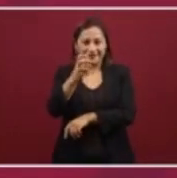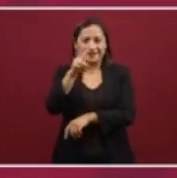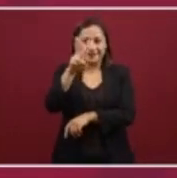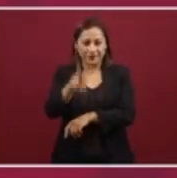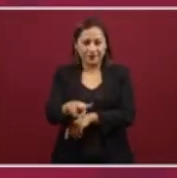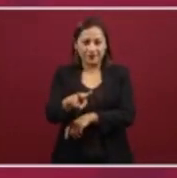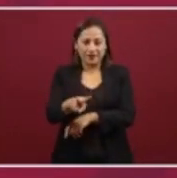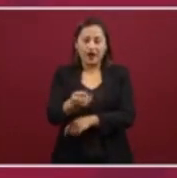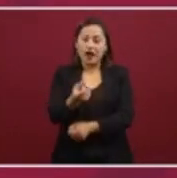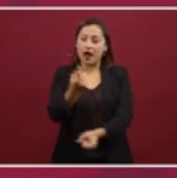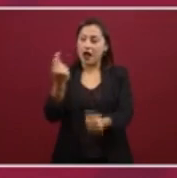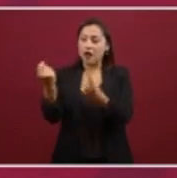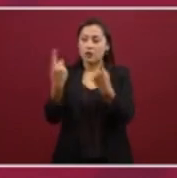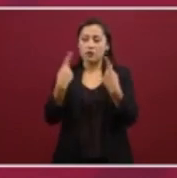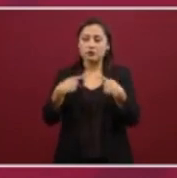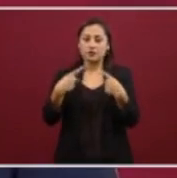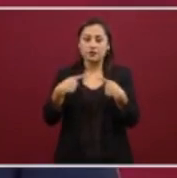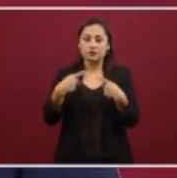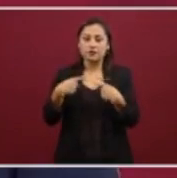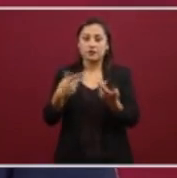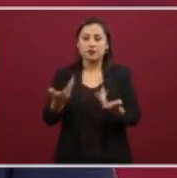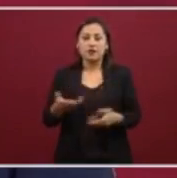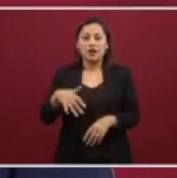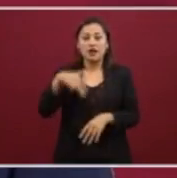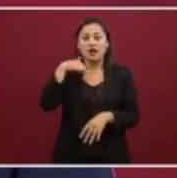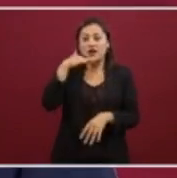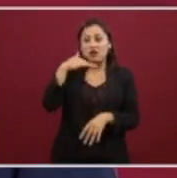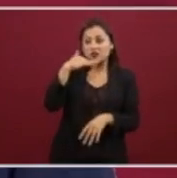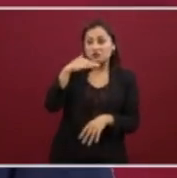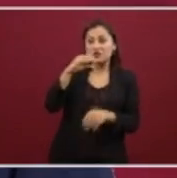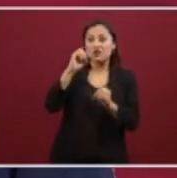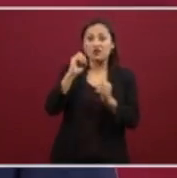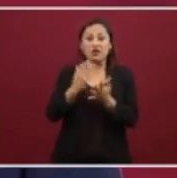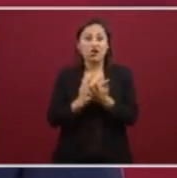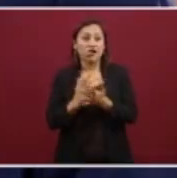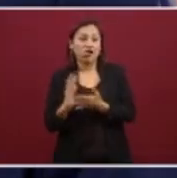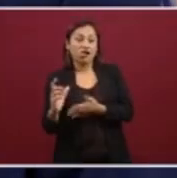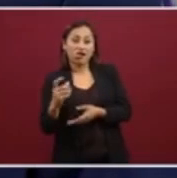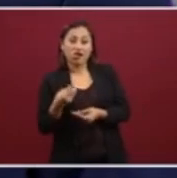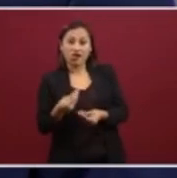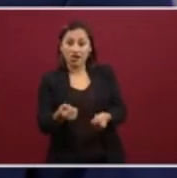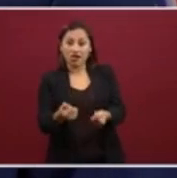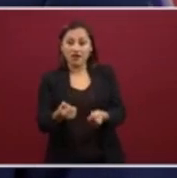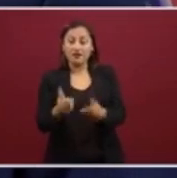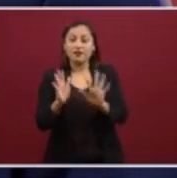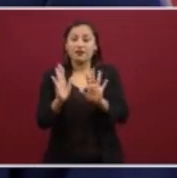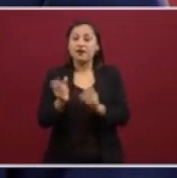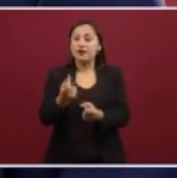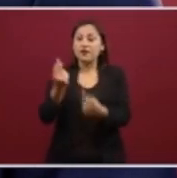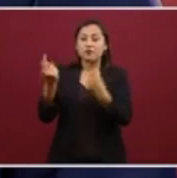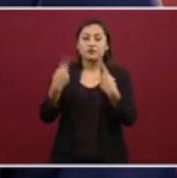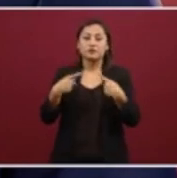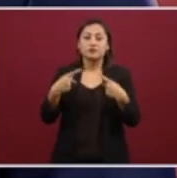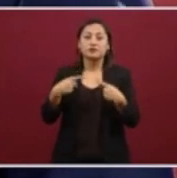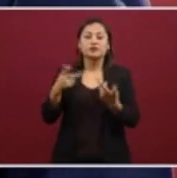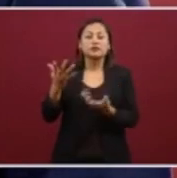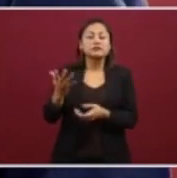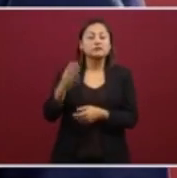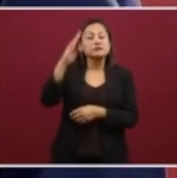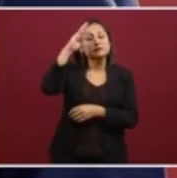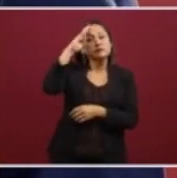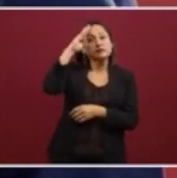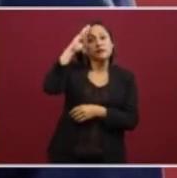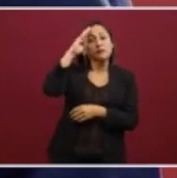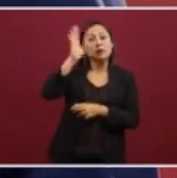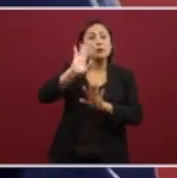justificar la corrupción o los excesos diciendo que se iba a dejar